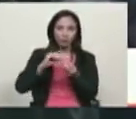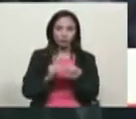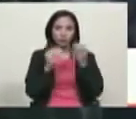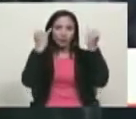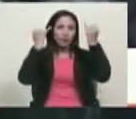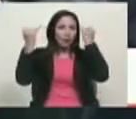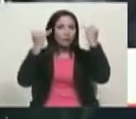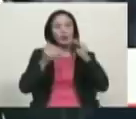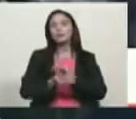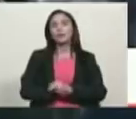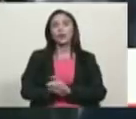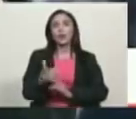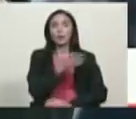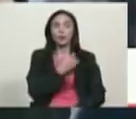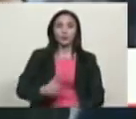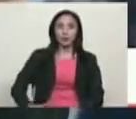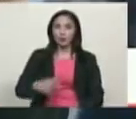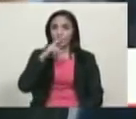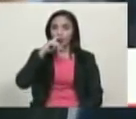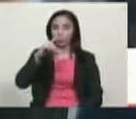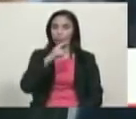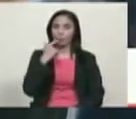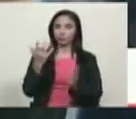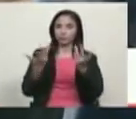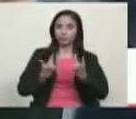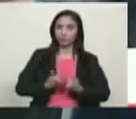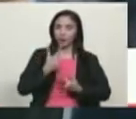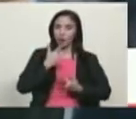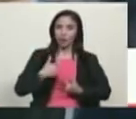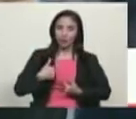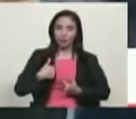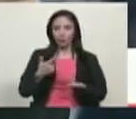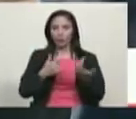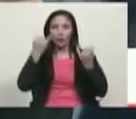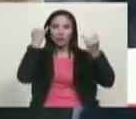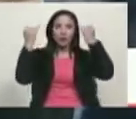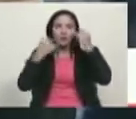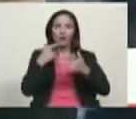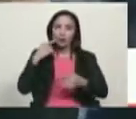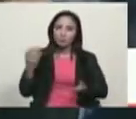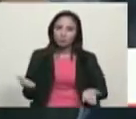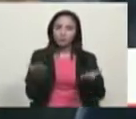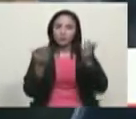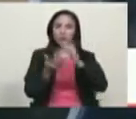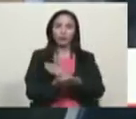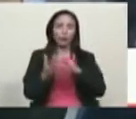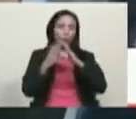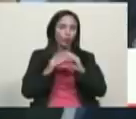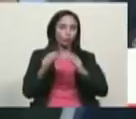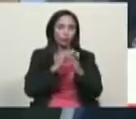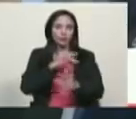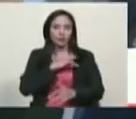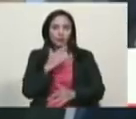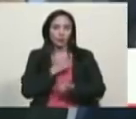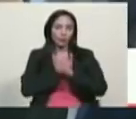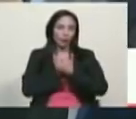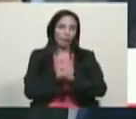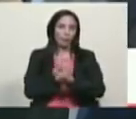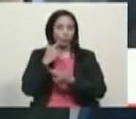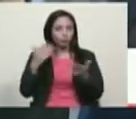ideas que el presidente Maduro nos ha puesto delante y que tienen que ver mucho con lo que nosotros sentimos,